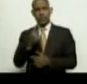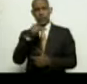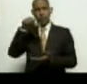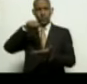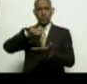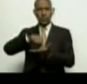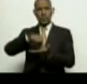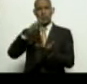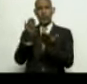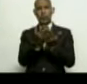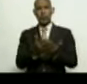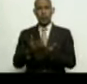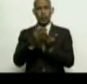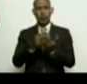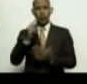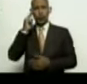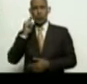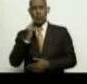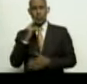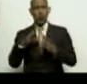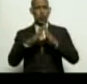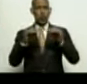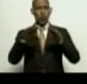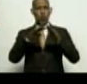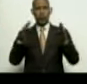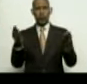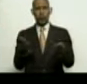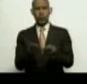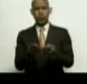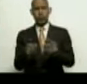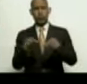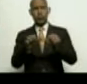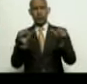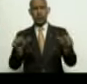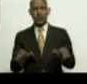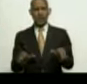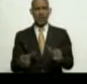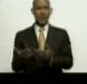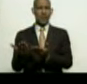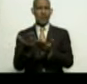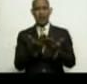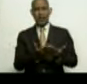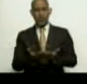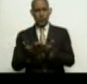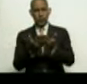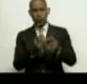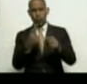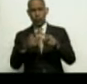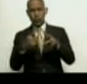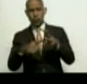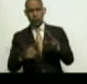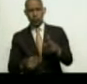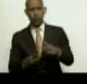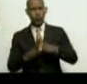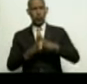Estudios Simón Bolívar, sino toda la plataforma de la Red Historia, Memoria y Patrimonio, el Centro Nacional de Estudios Históricos, el Archivo General de la Nación.